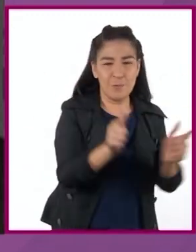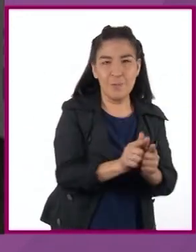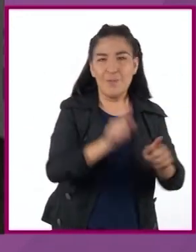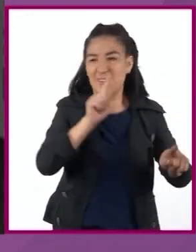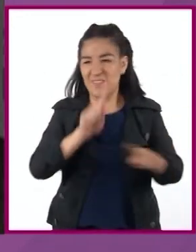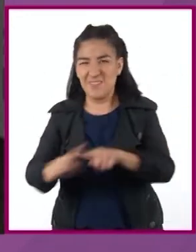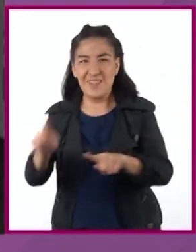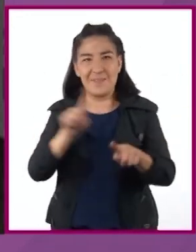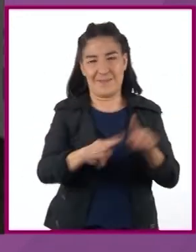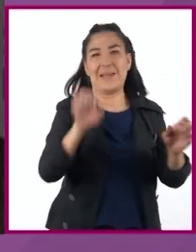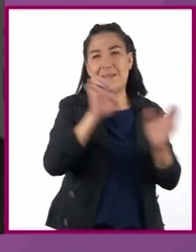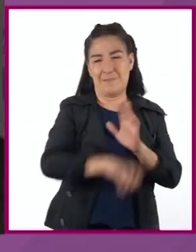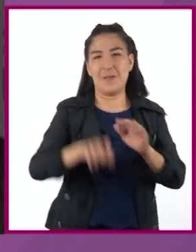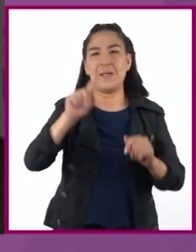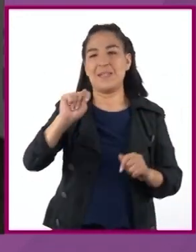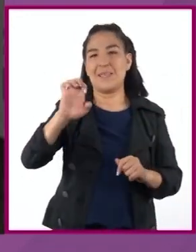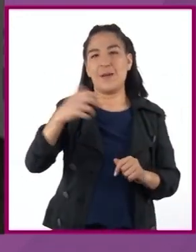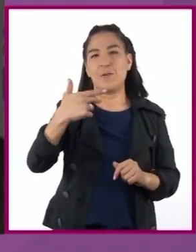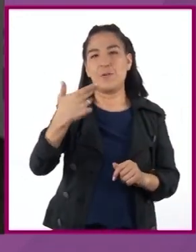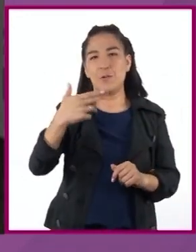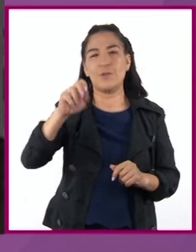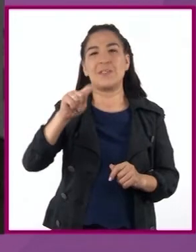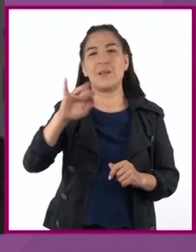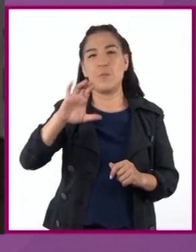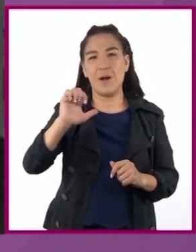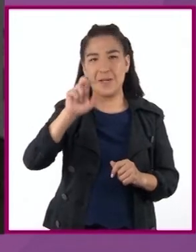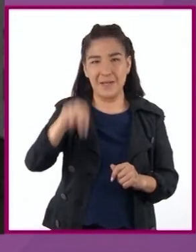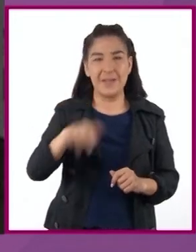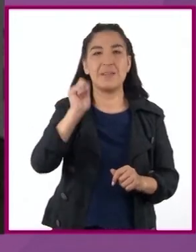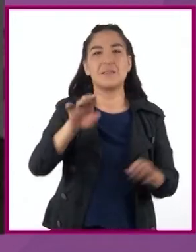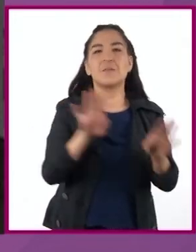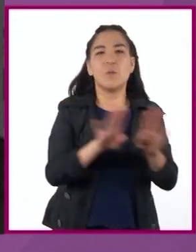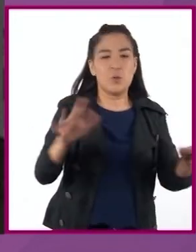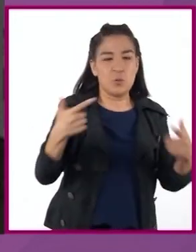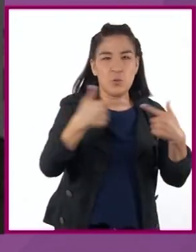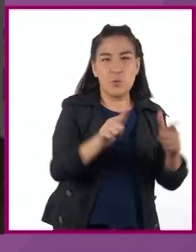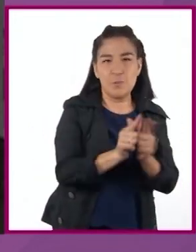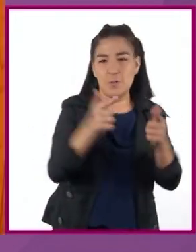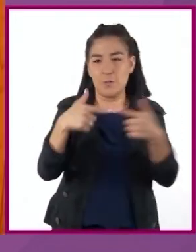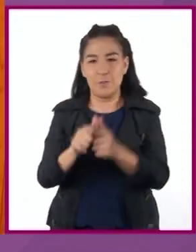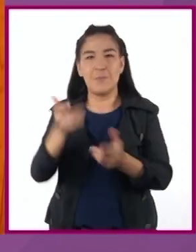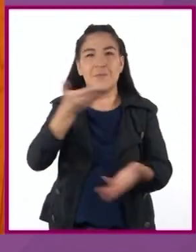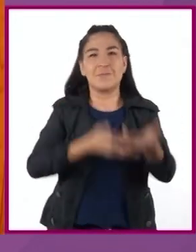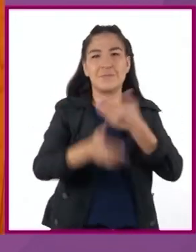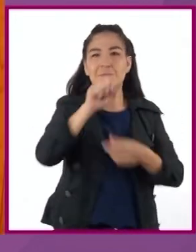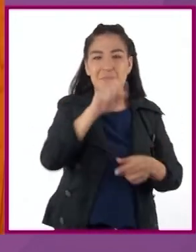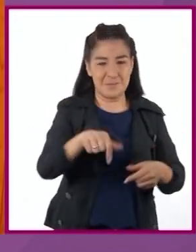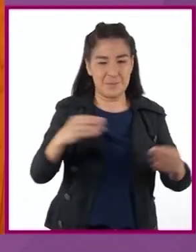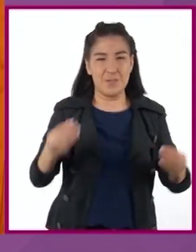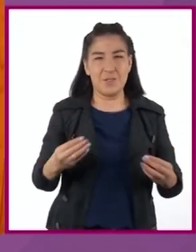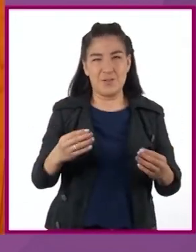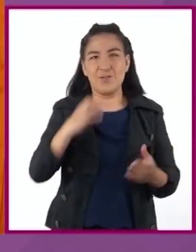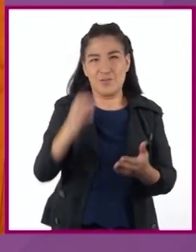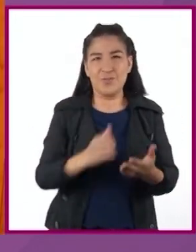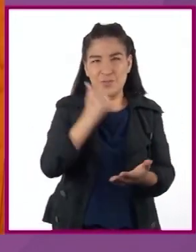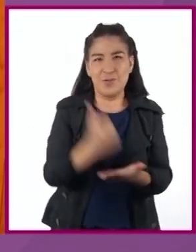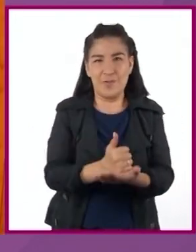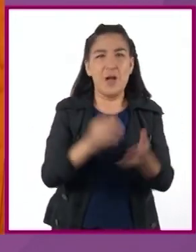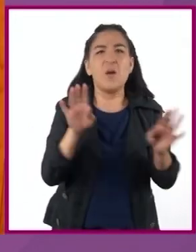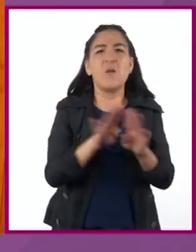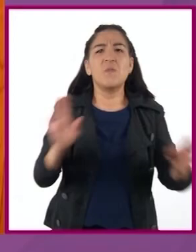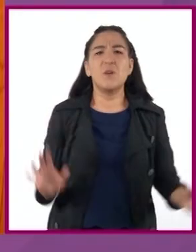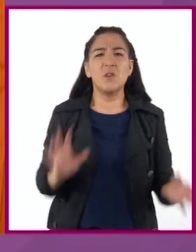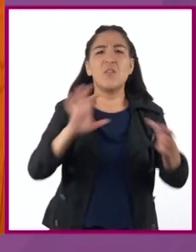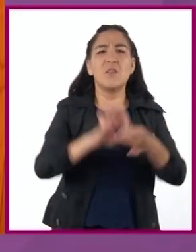diversos. Por ejemplo, Teotihuacán, que tuvo 4 o 5 grupos étnicos conviviendo en la ciudad, ¿cómo armas un consenso para